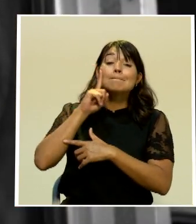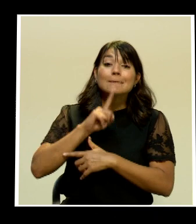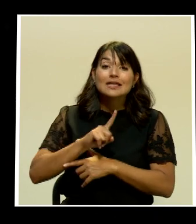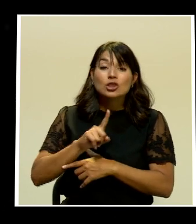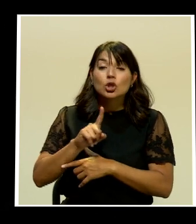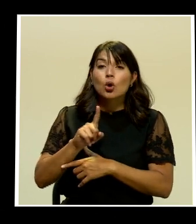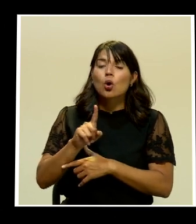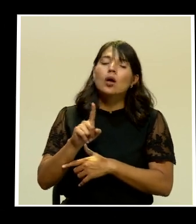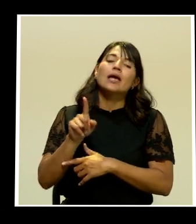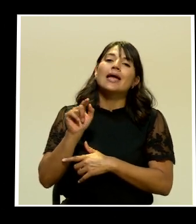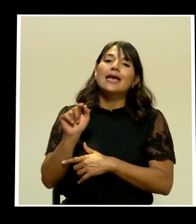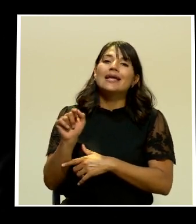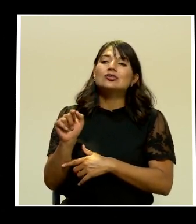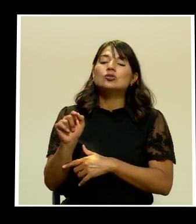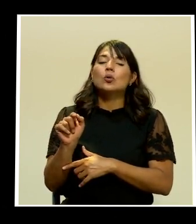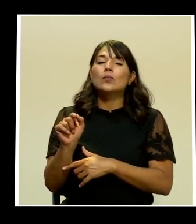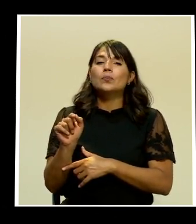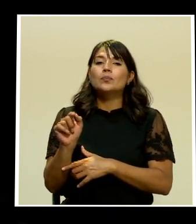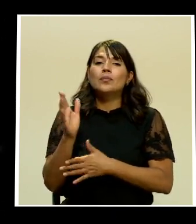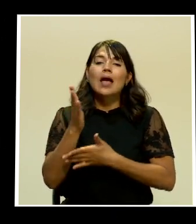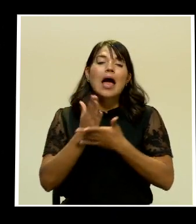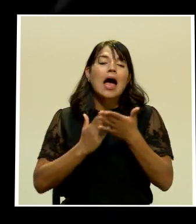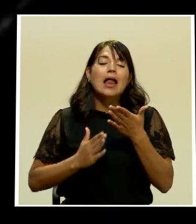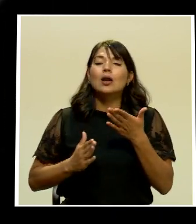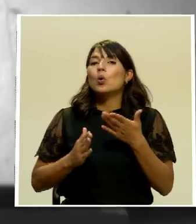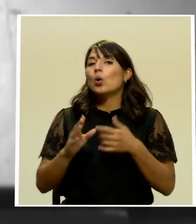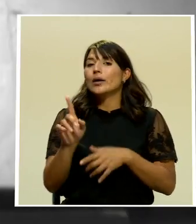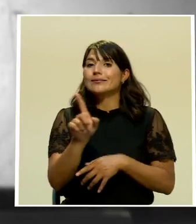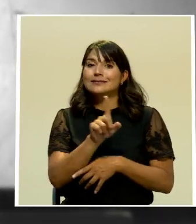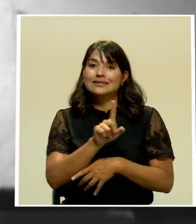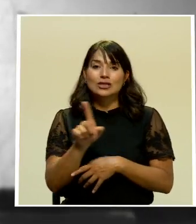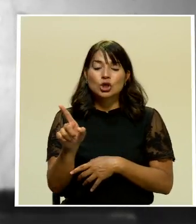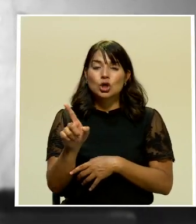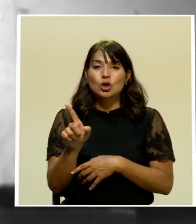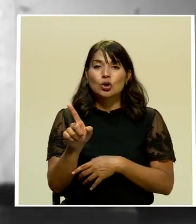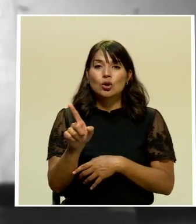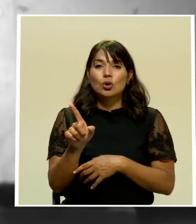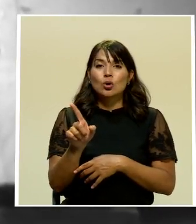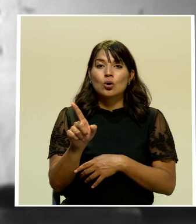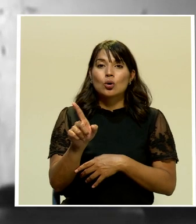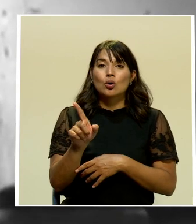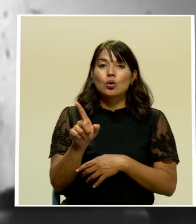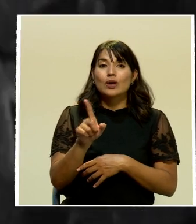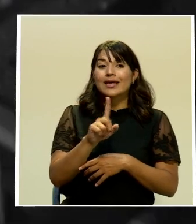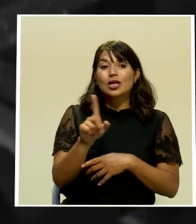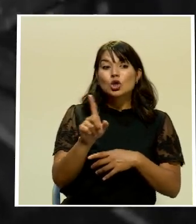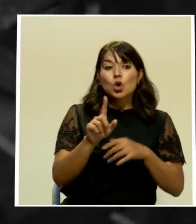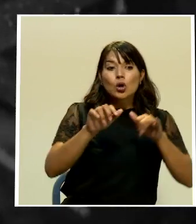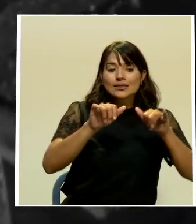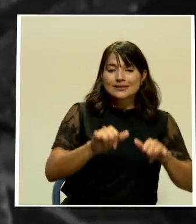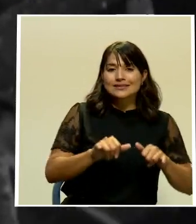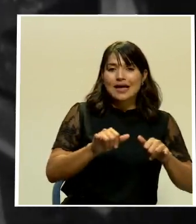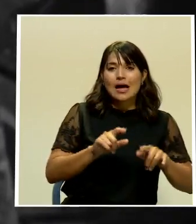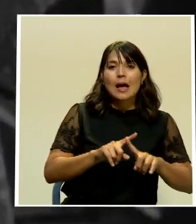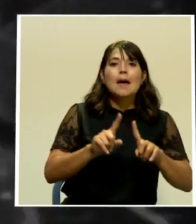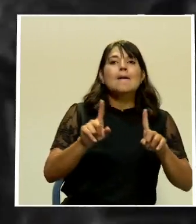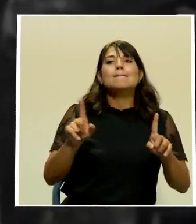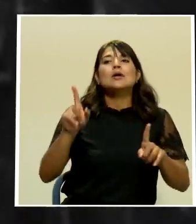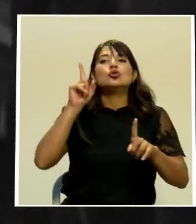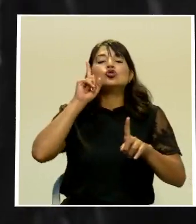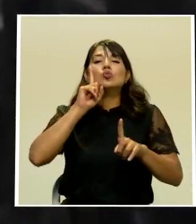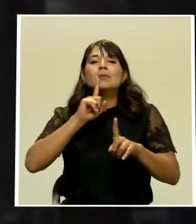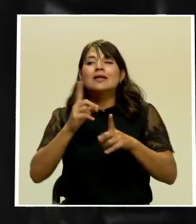no está presente de alguna manera, sino es algo que los condiciona a ellos y que